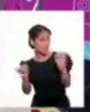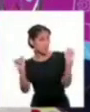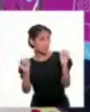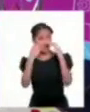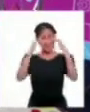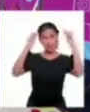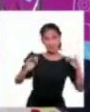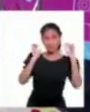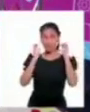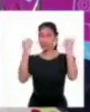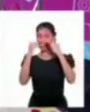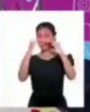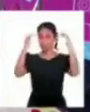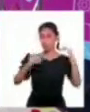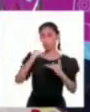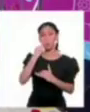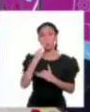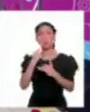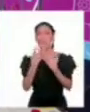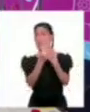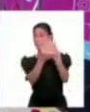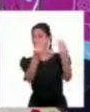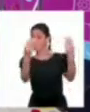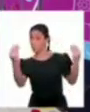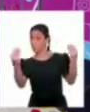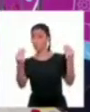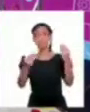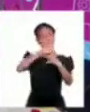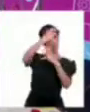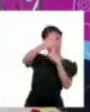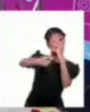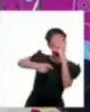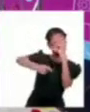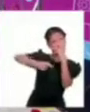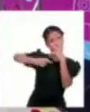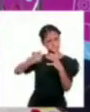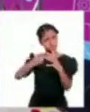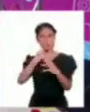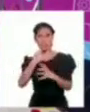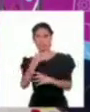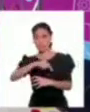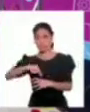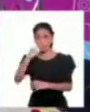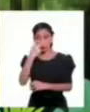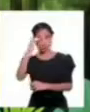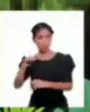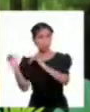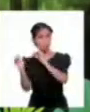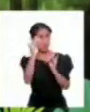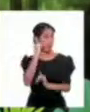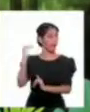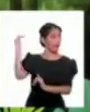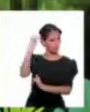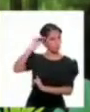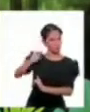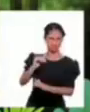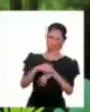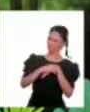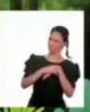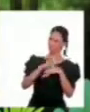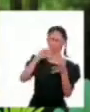las niñas y a los niños en muchas partes del mundo se les consideraba como adultos pequeños? ¿Y eso